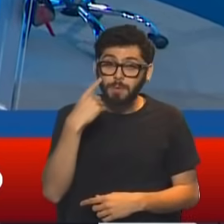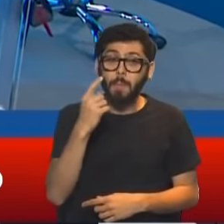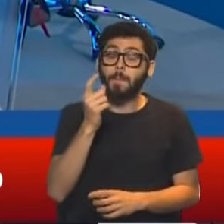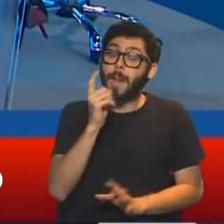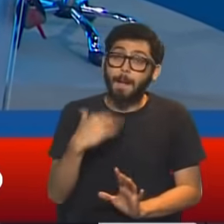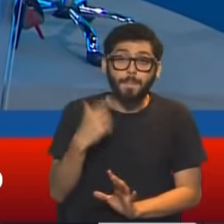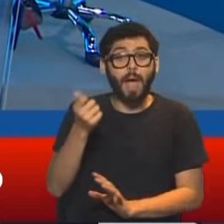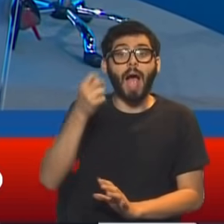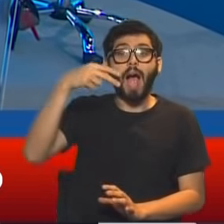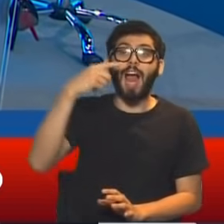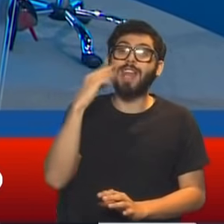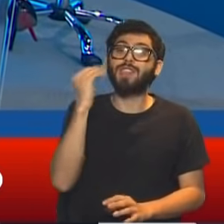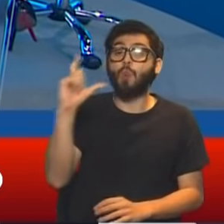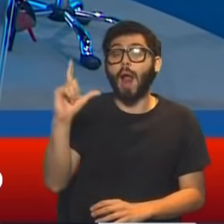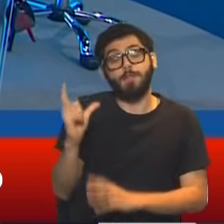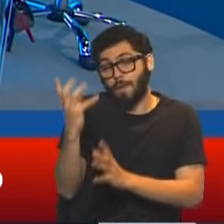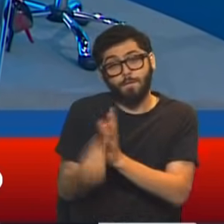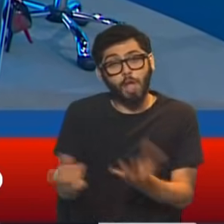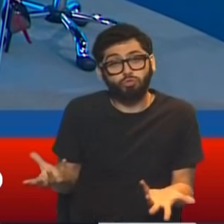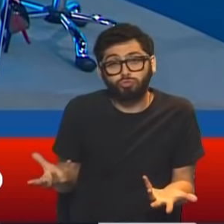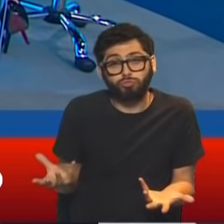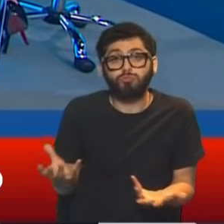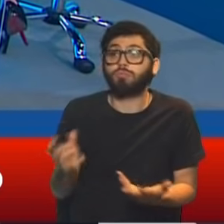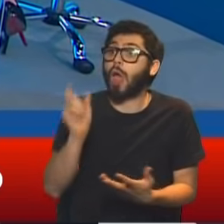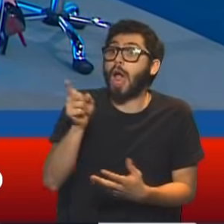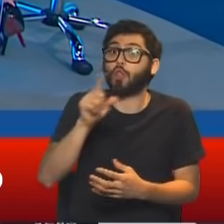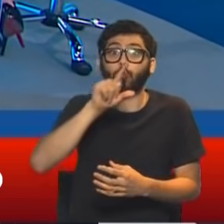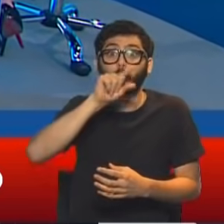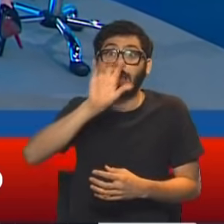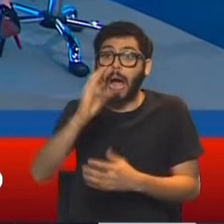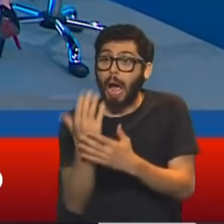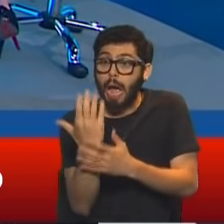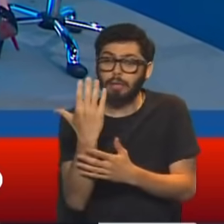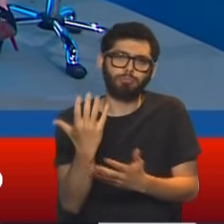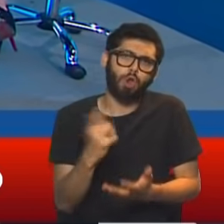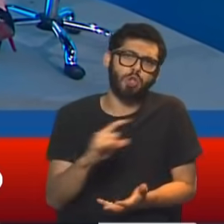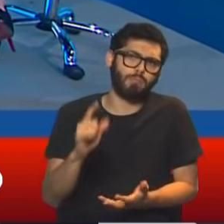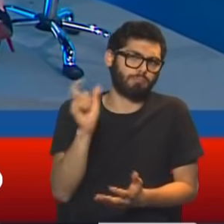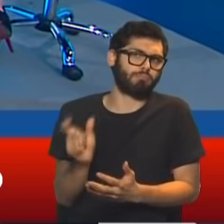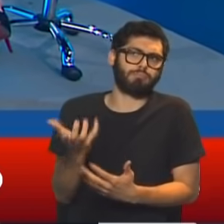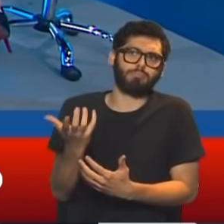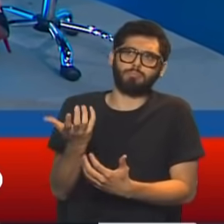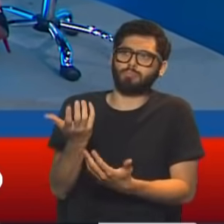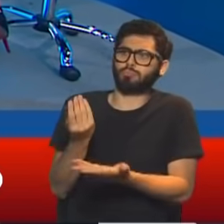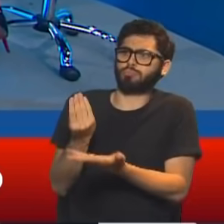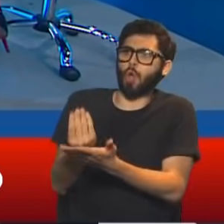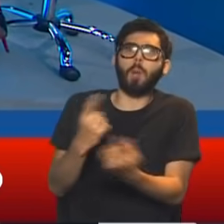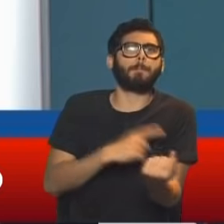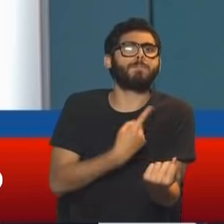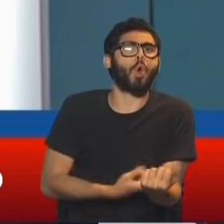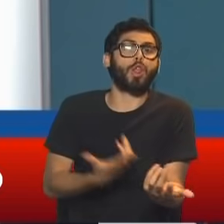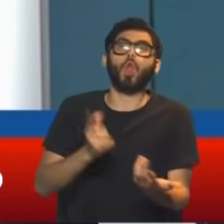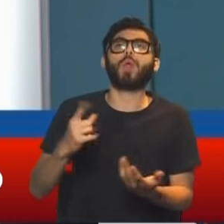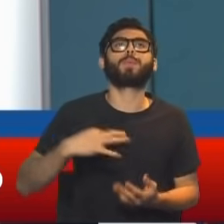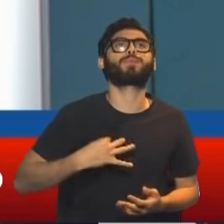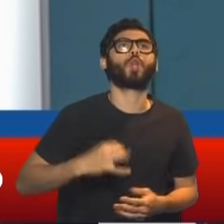equivocó. Yo creo que Aníbal no puede mandar ese tuit por el lugar de poder que ocupa. Porque no es un ciudadano